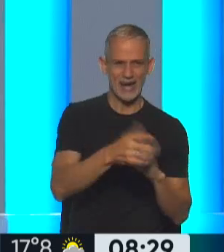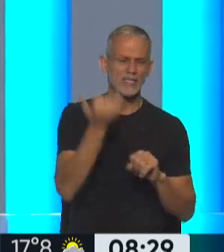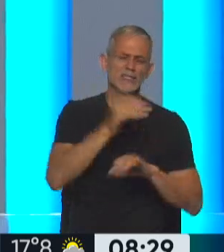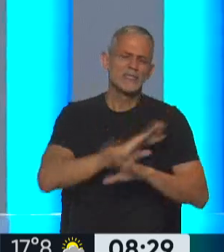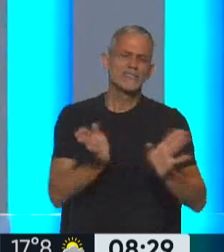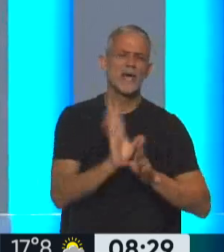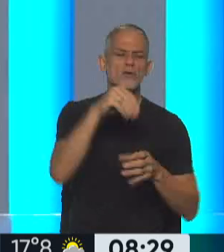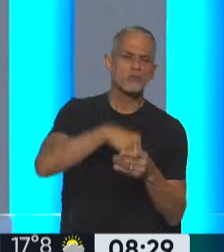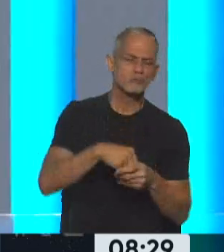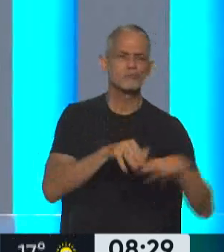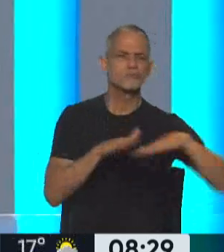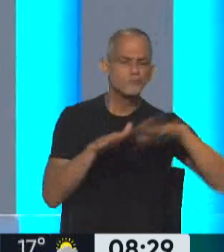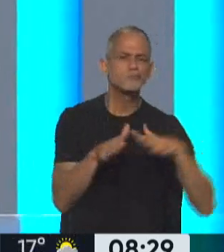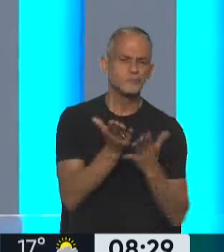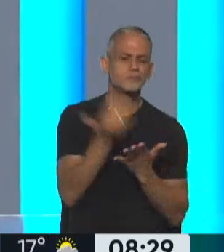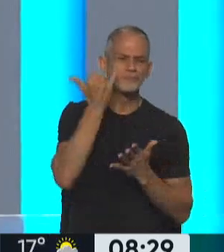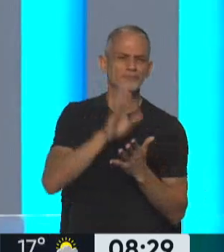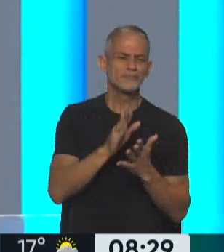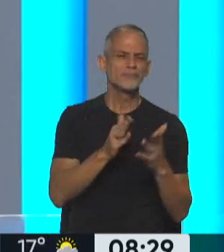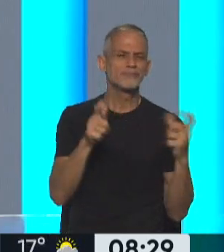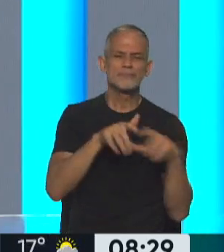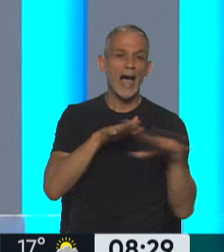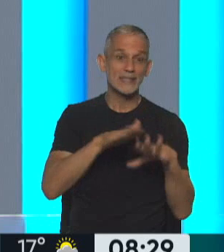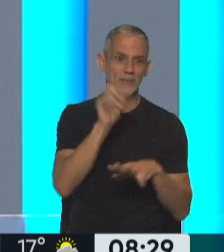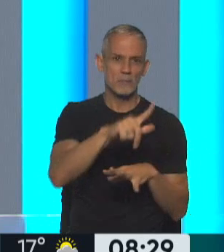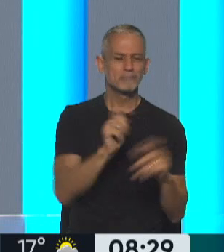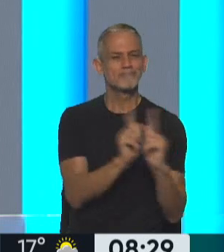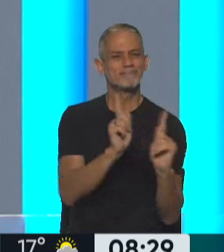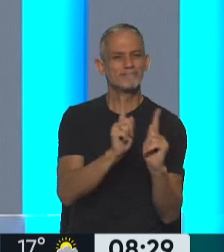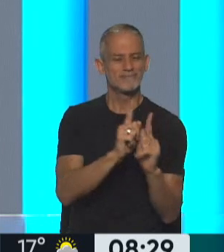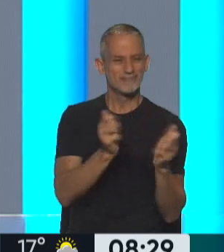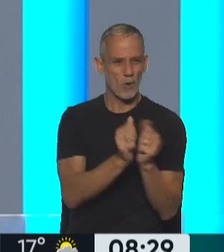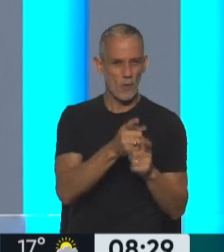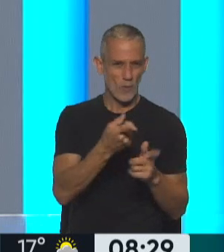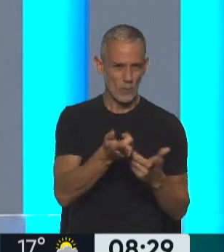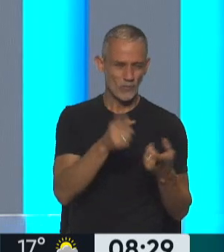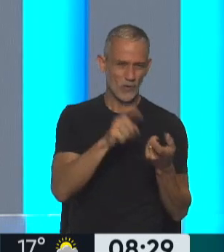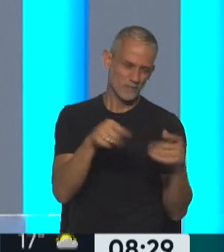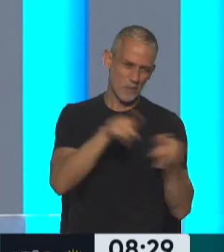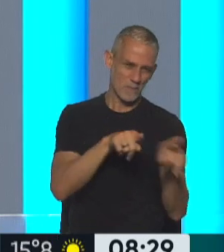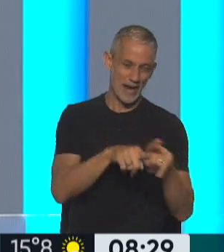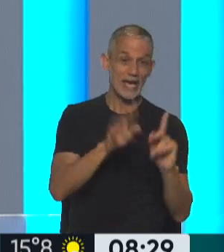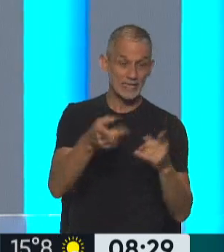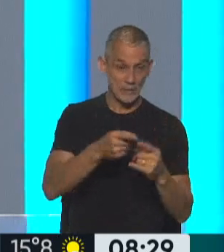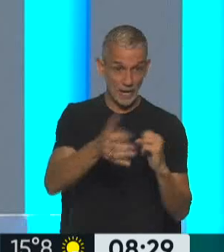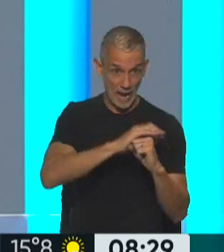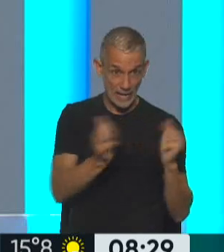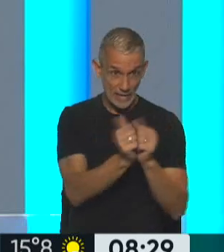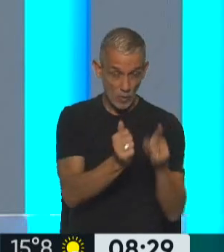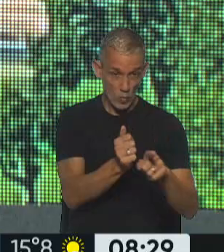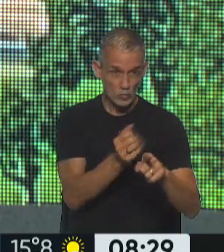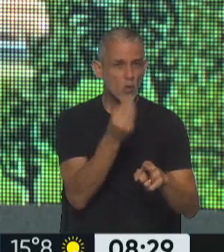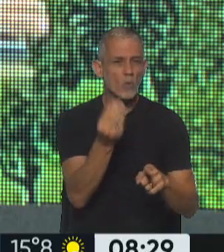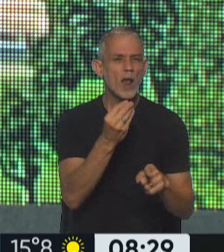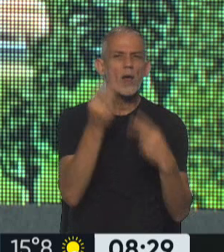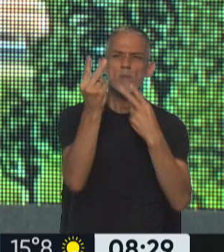que ya participa activamente de todas las actividades políticas del jefe de gobierno Porteño de hecho también lo acompañó a la reta hace pocos días